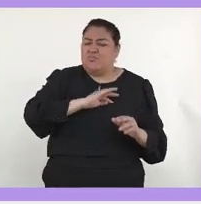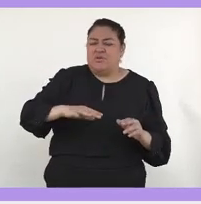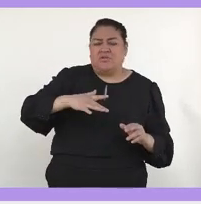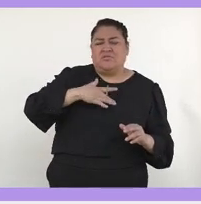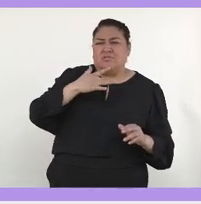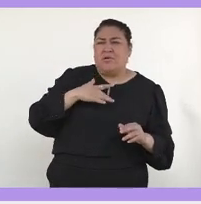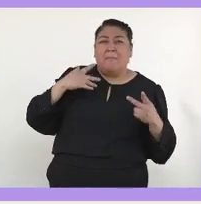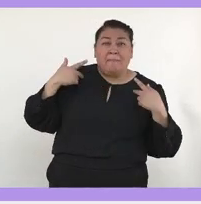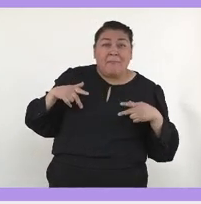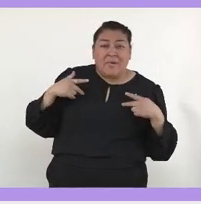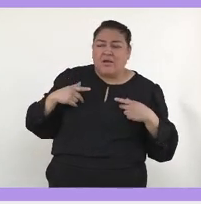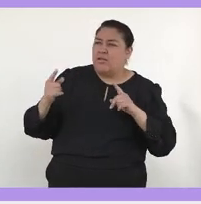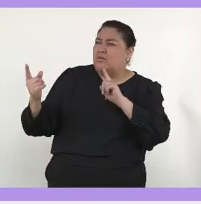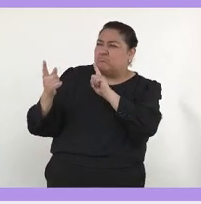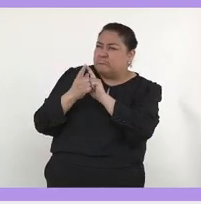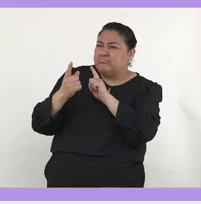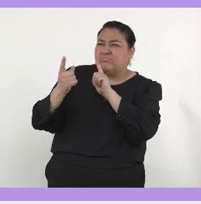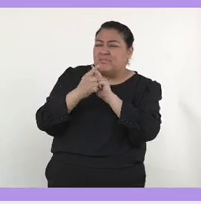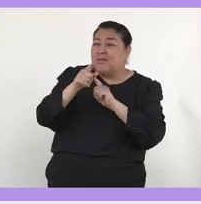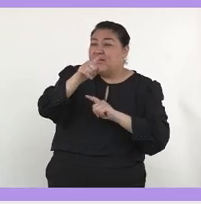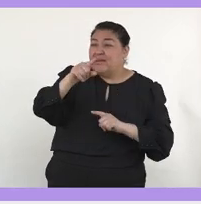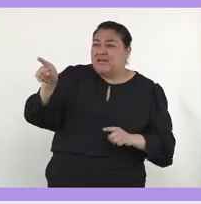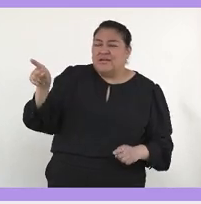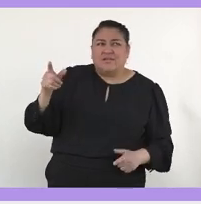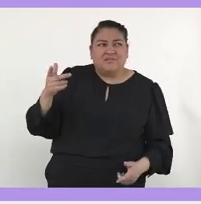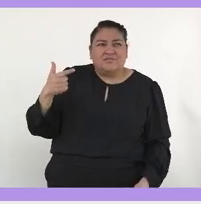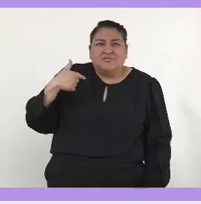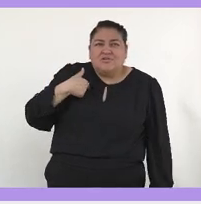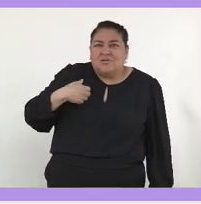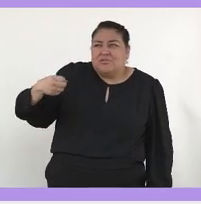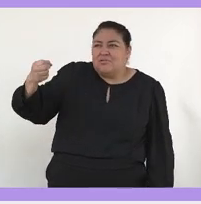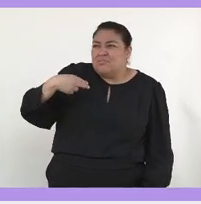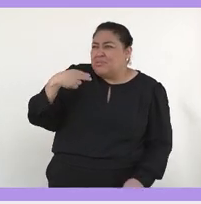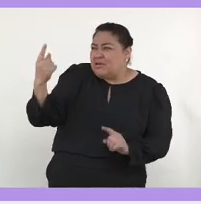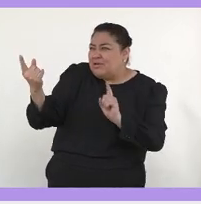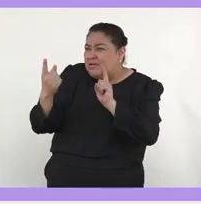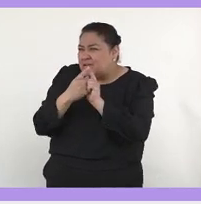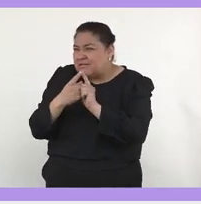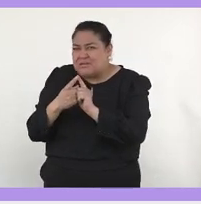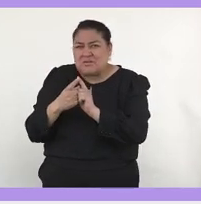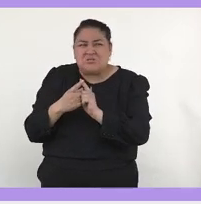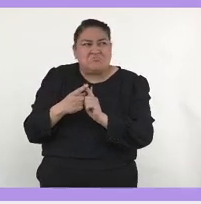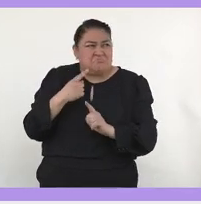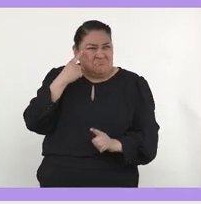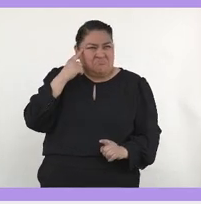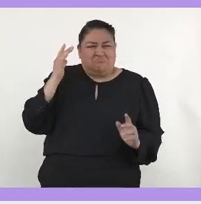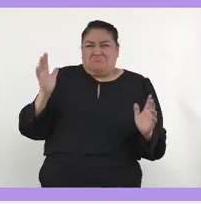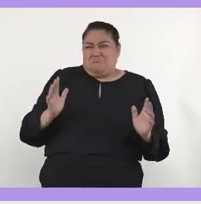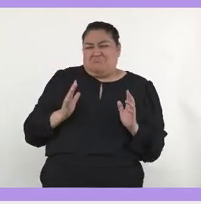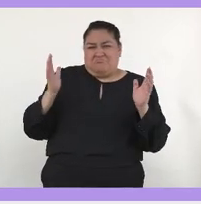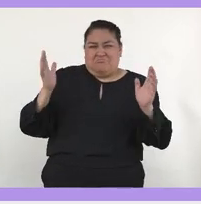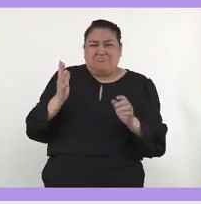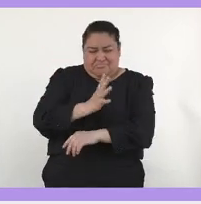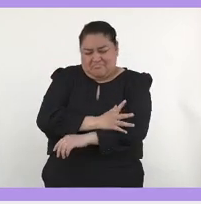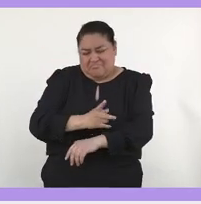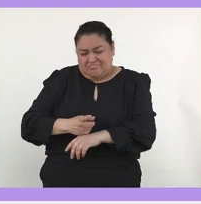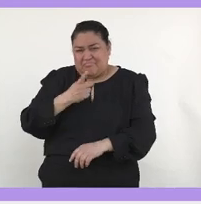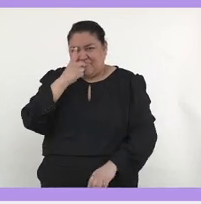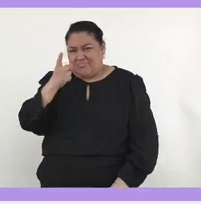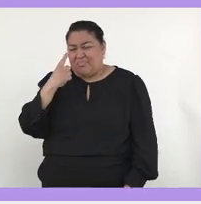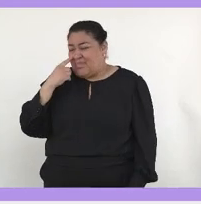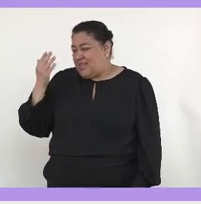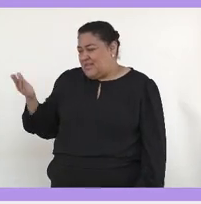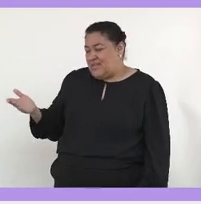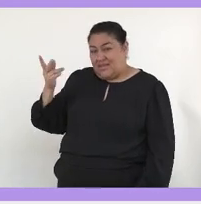a personas que en su momento jamás pensé volver a encontrarme las no y digo un lo voy a decir este